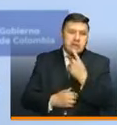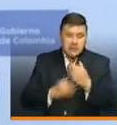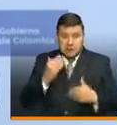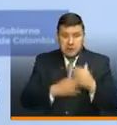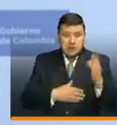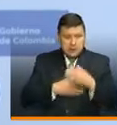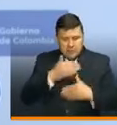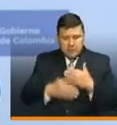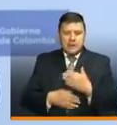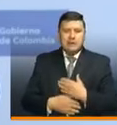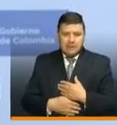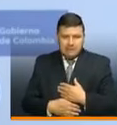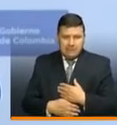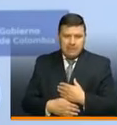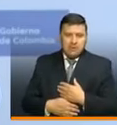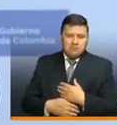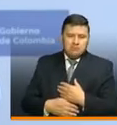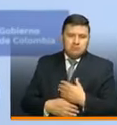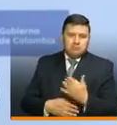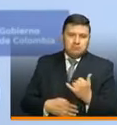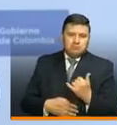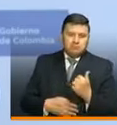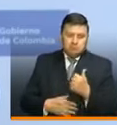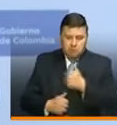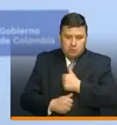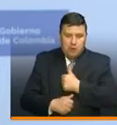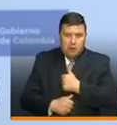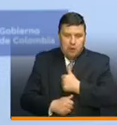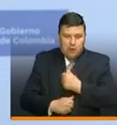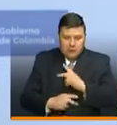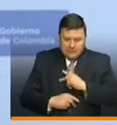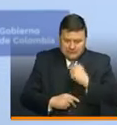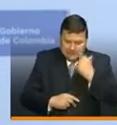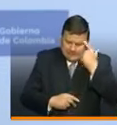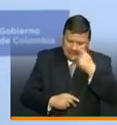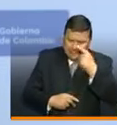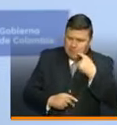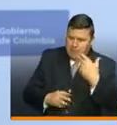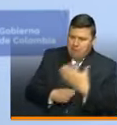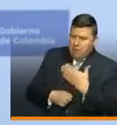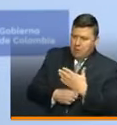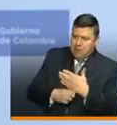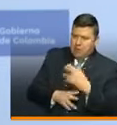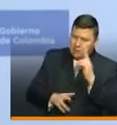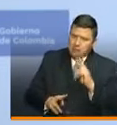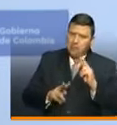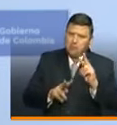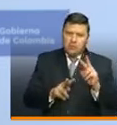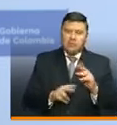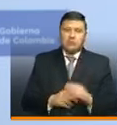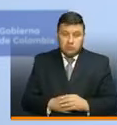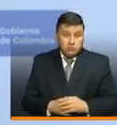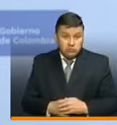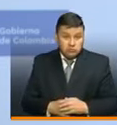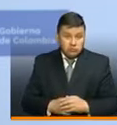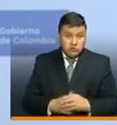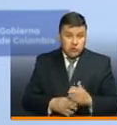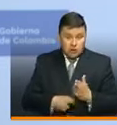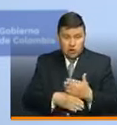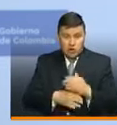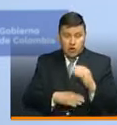todo esto, todos tenemos nuestros propios sesgos, entonces vemos las problemáticas desde nuestra mirada, ¿no? Y cuando nos compartió